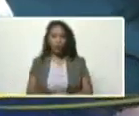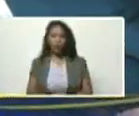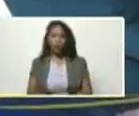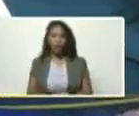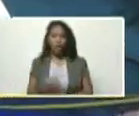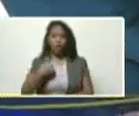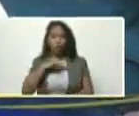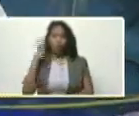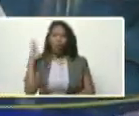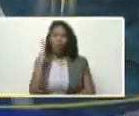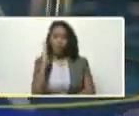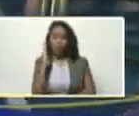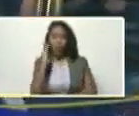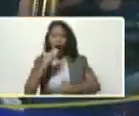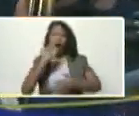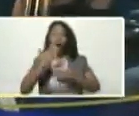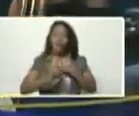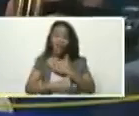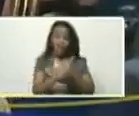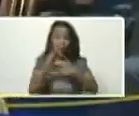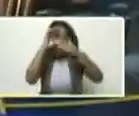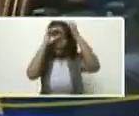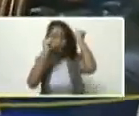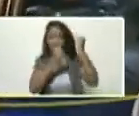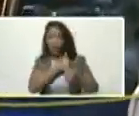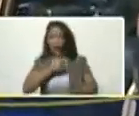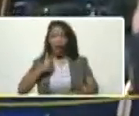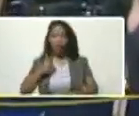Hemos venido avanzando, embajador querido,